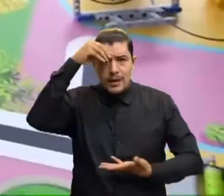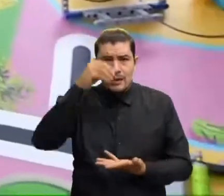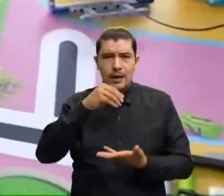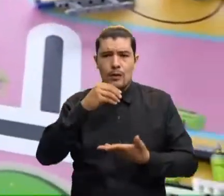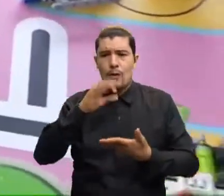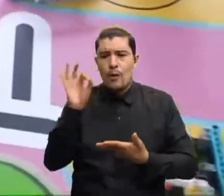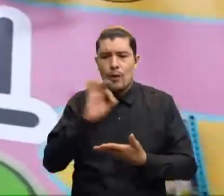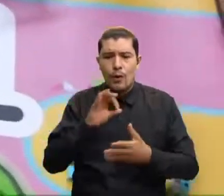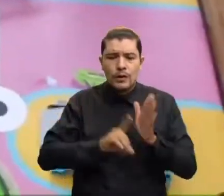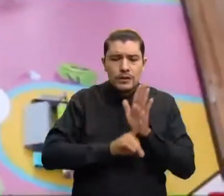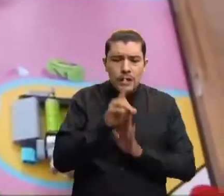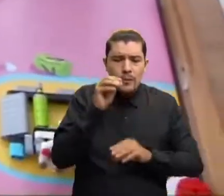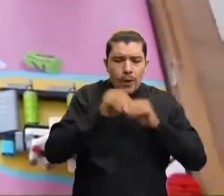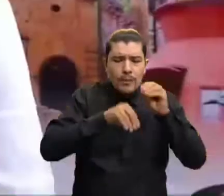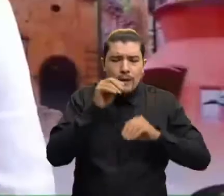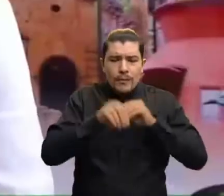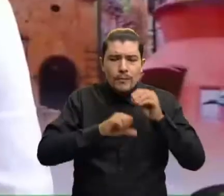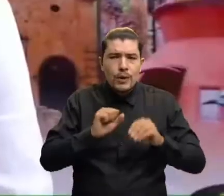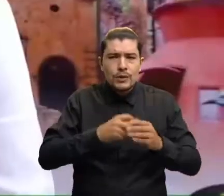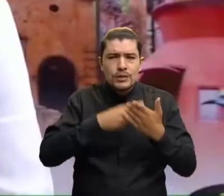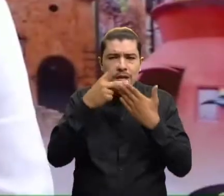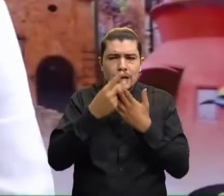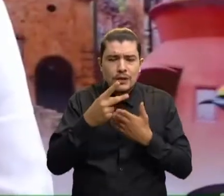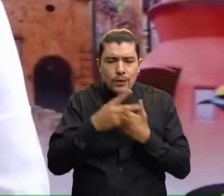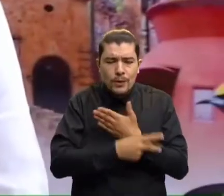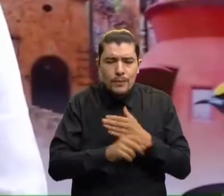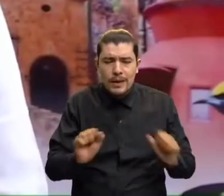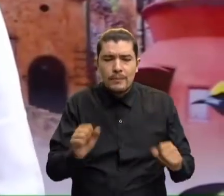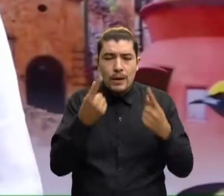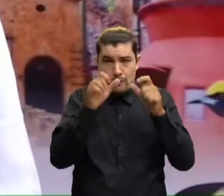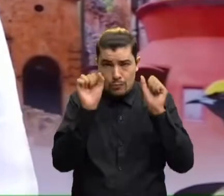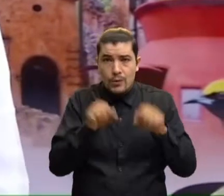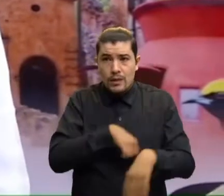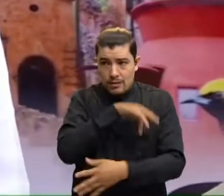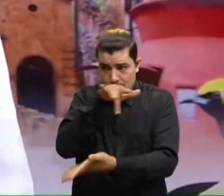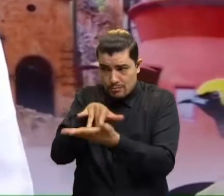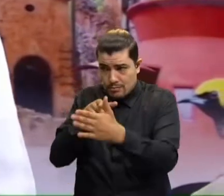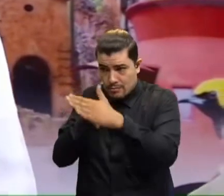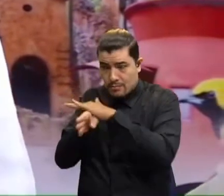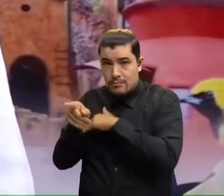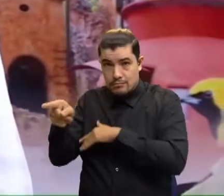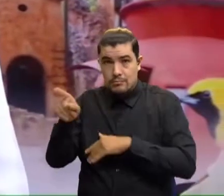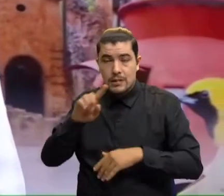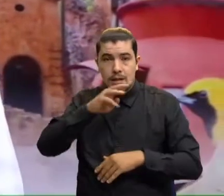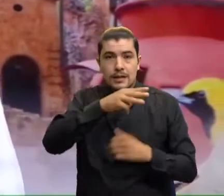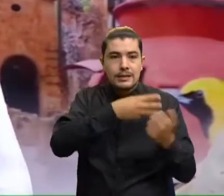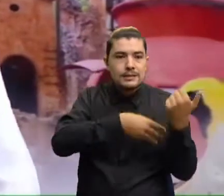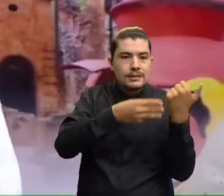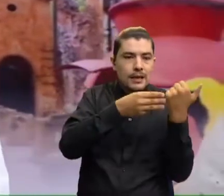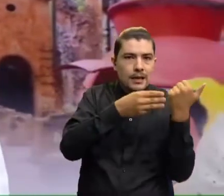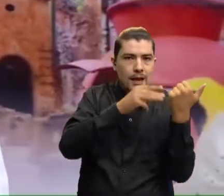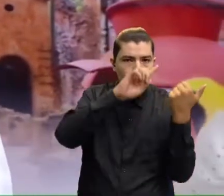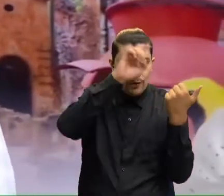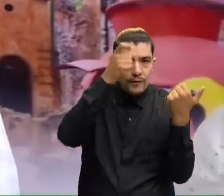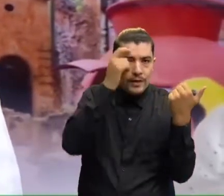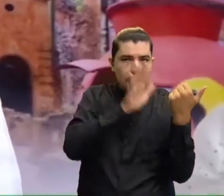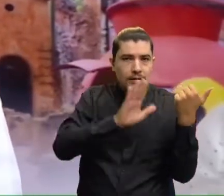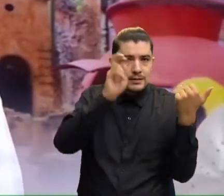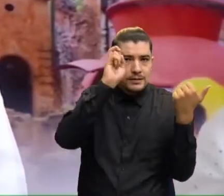Una iniciativa entre el SENA Regional Norte de Santander y la Gobernación de Norte de Santander permite